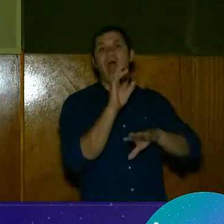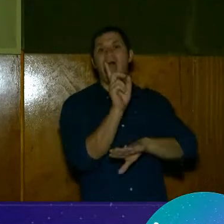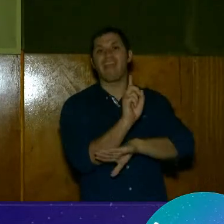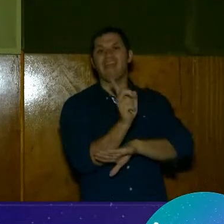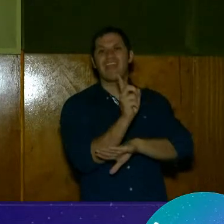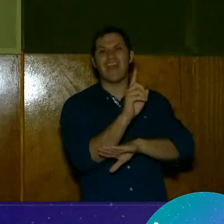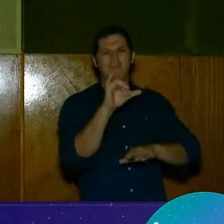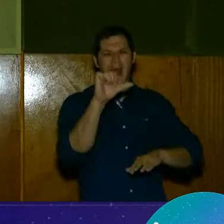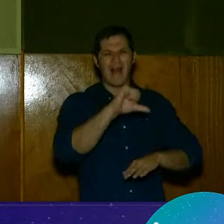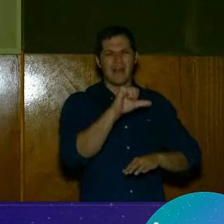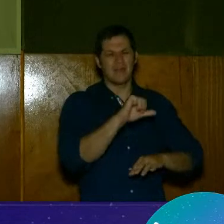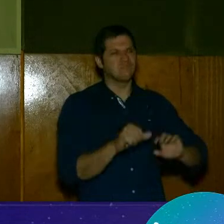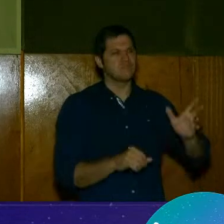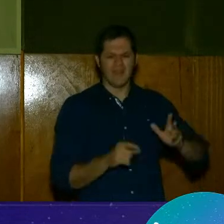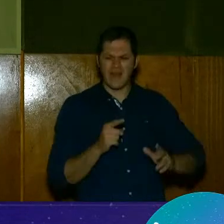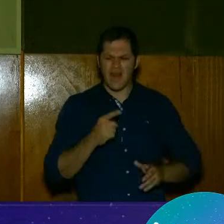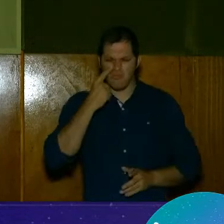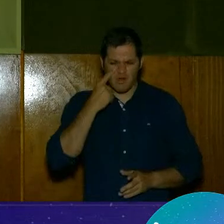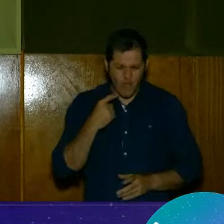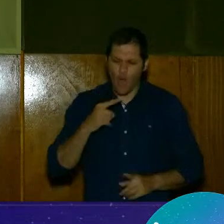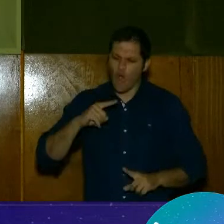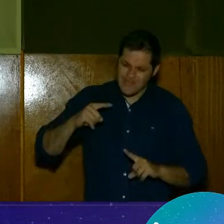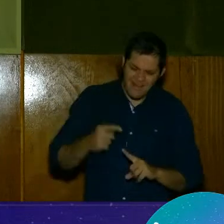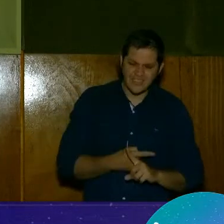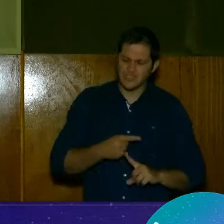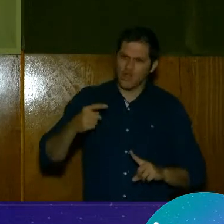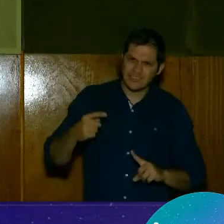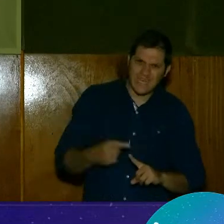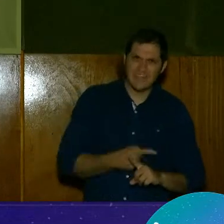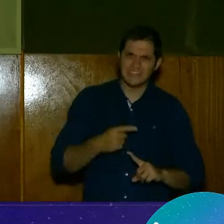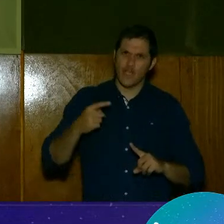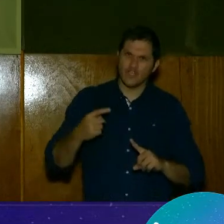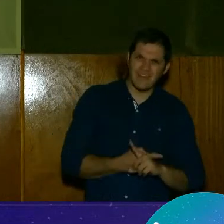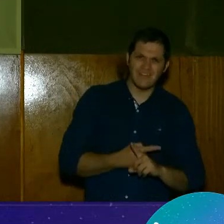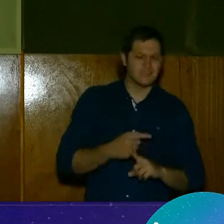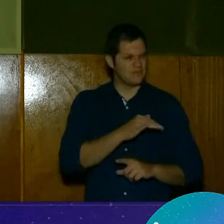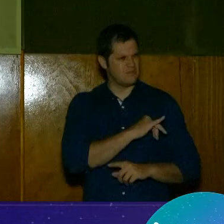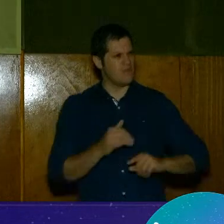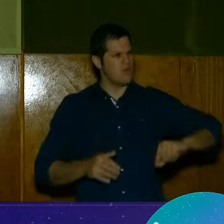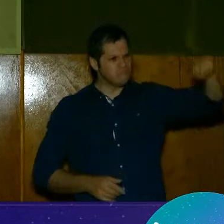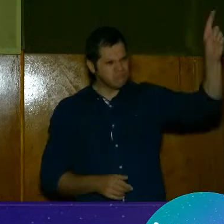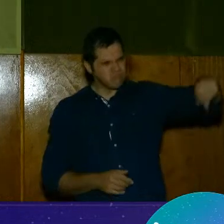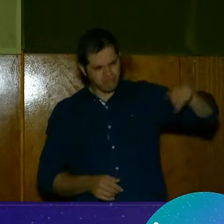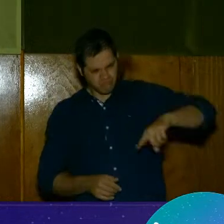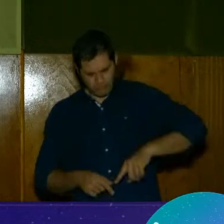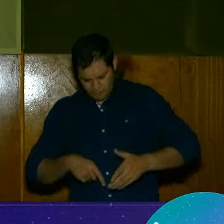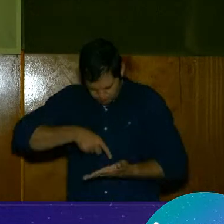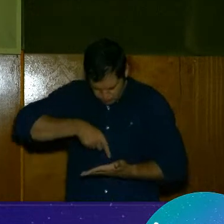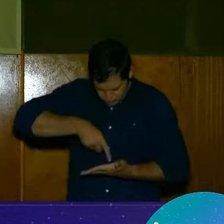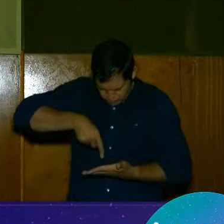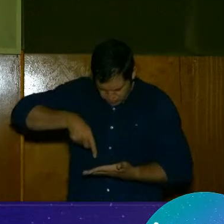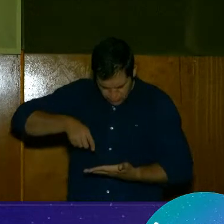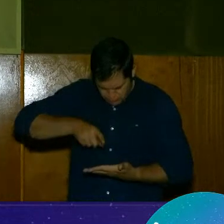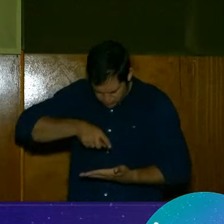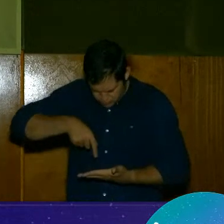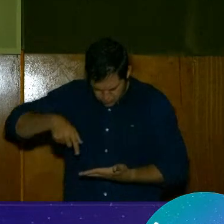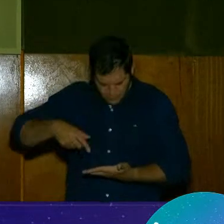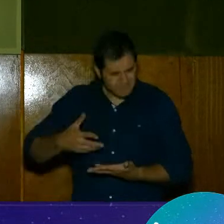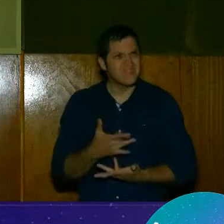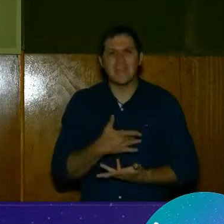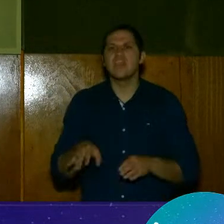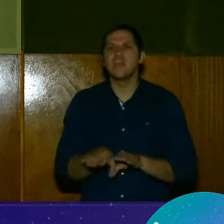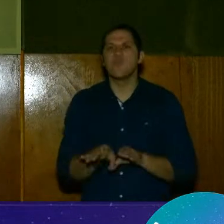una señal que no sabía que era no sabía si había una interferencia si no estaba funcionando bien la antena